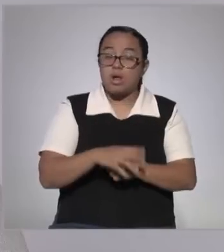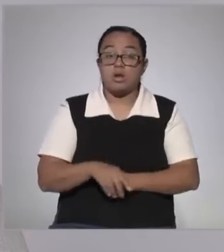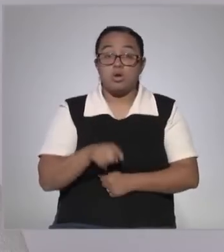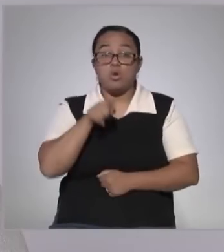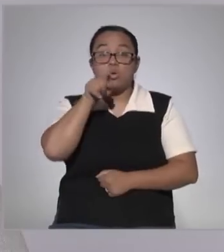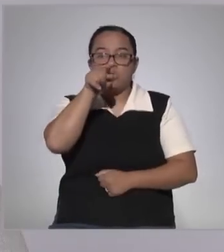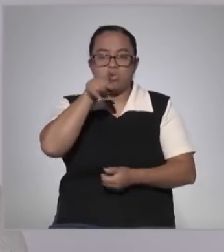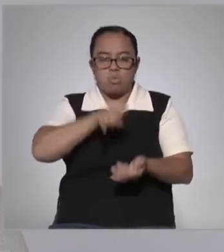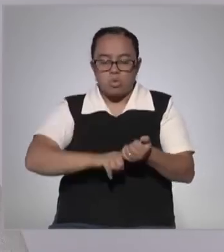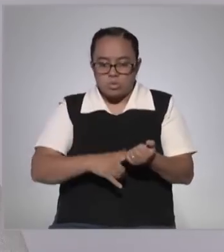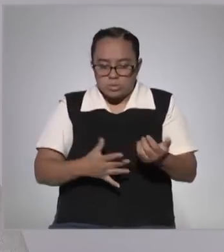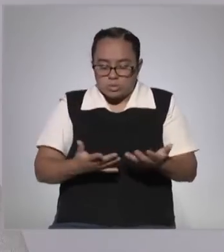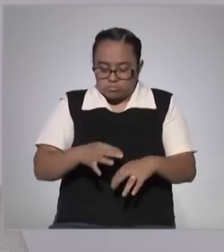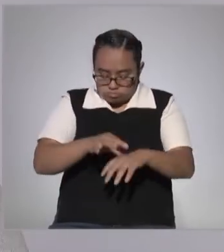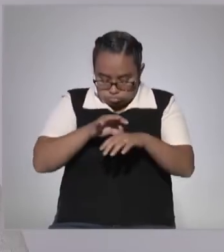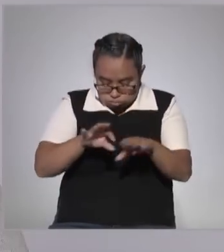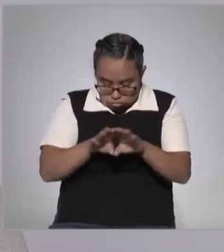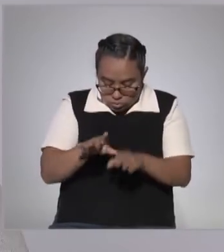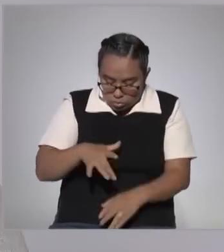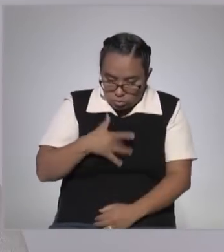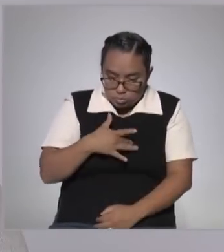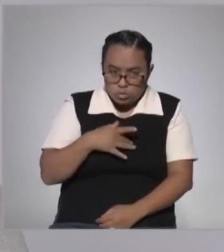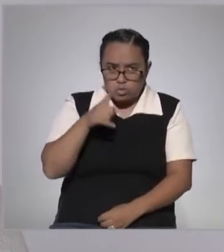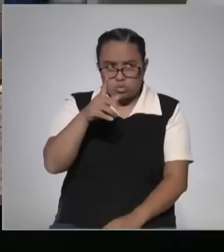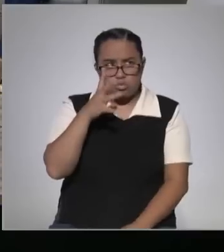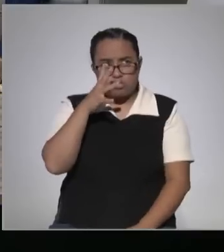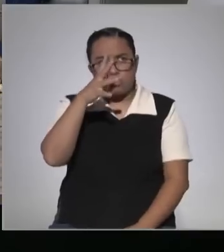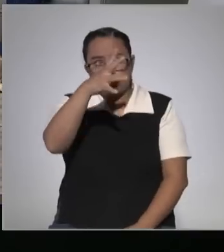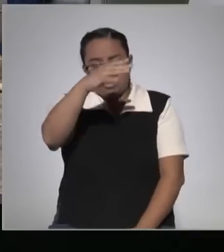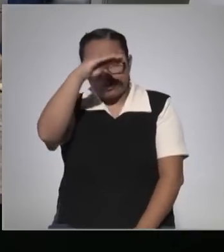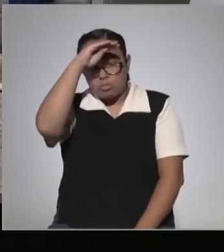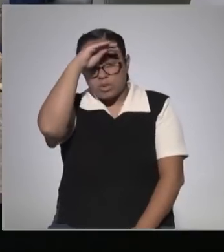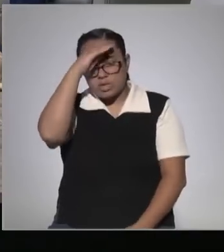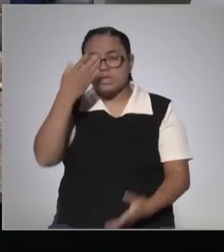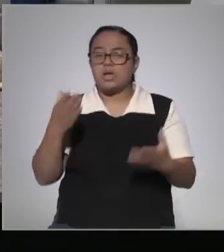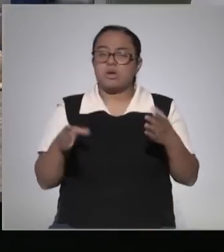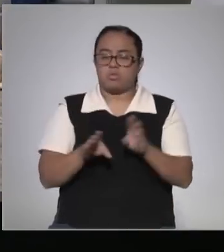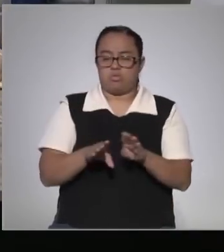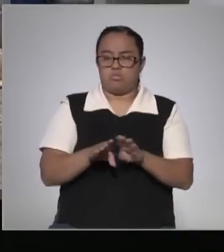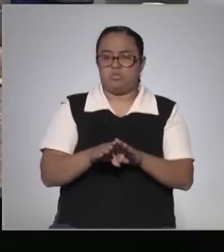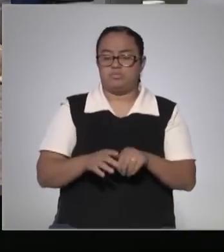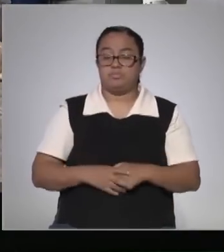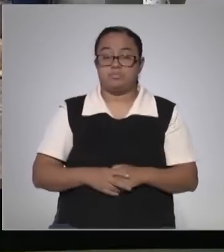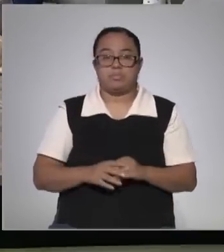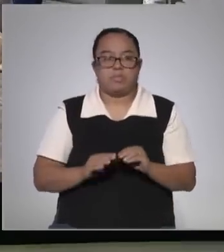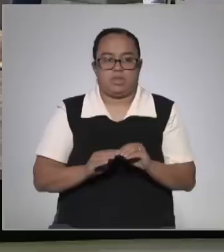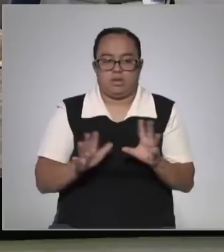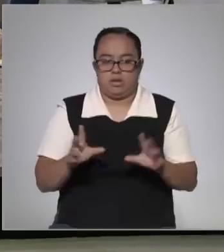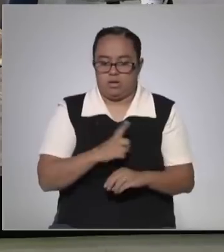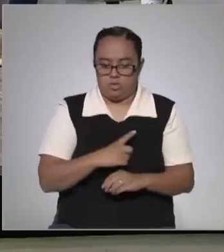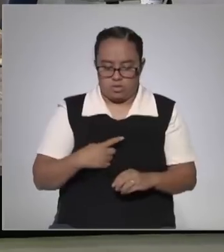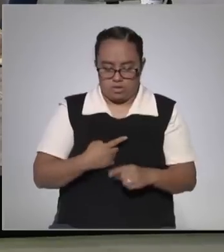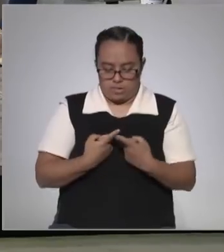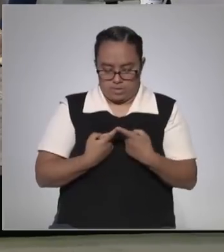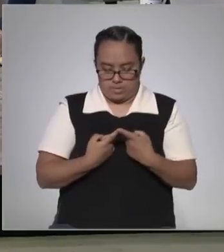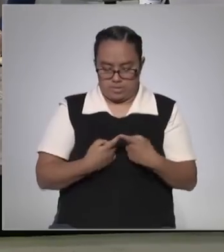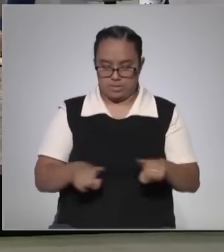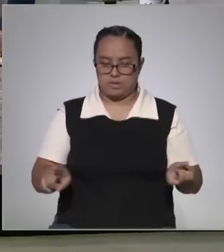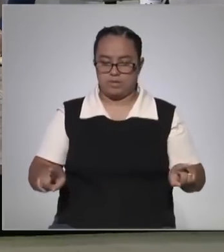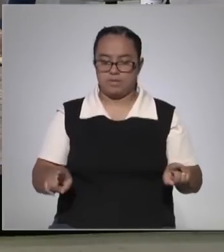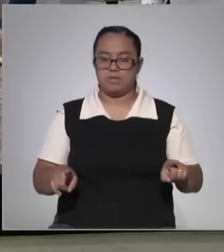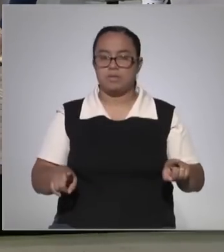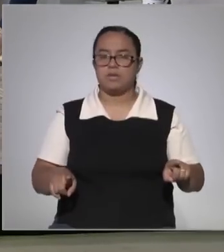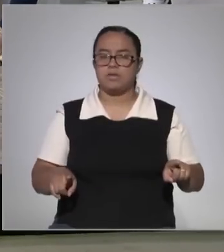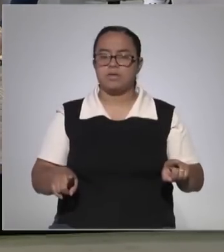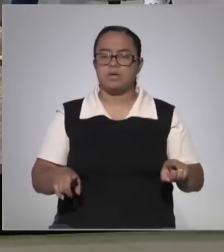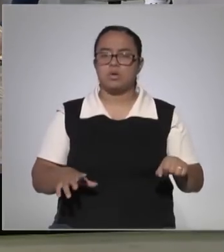vives tú, hacia dónde te proyectas. Y, por supuesto, sí diferenciar